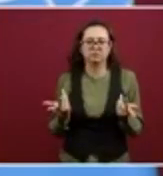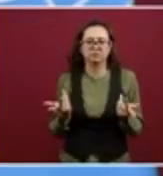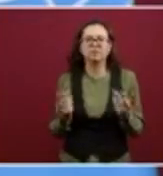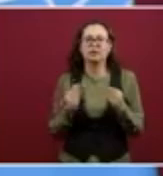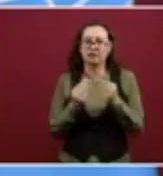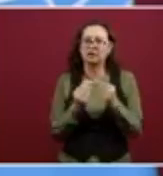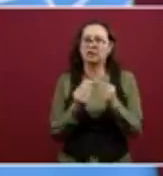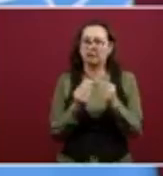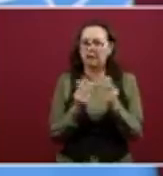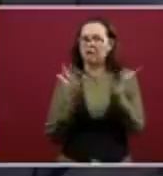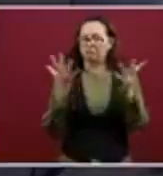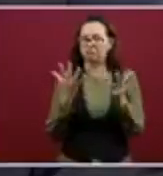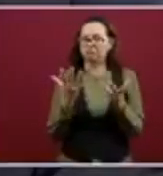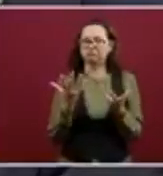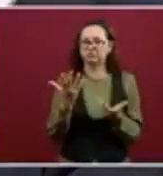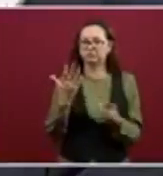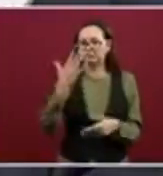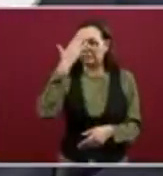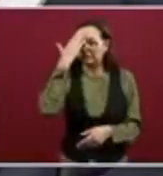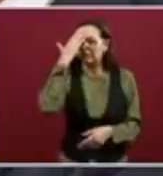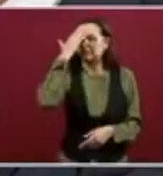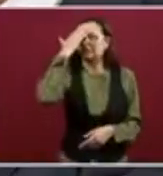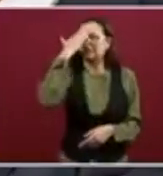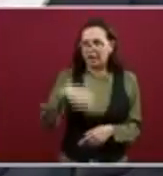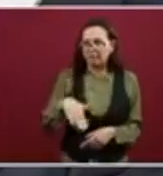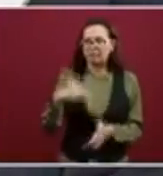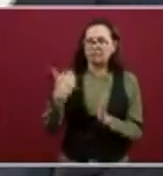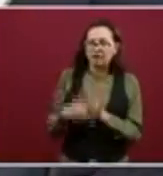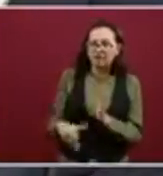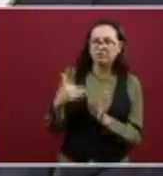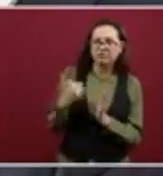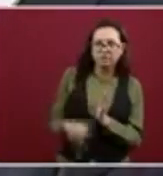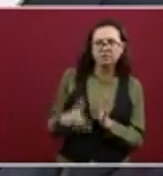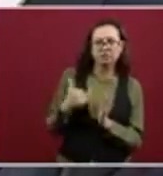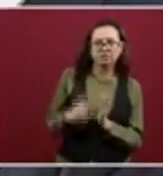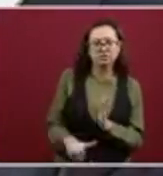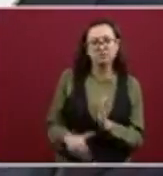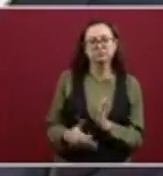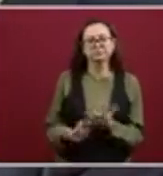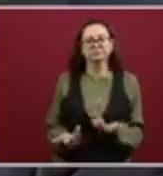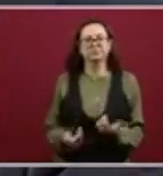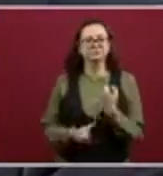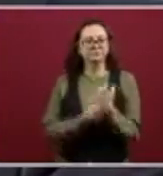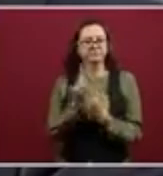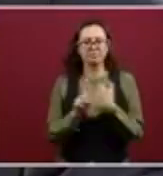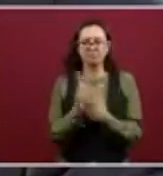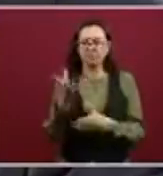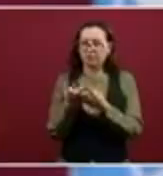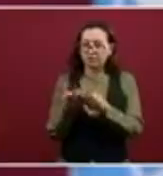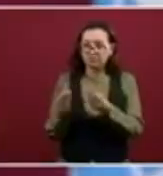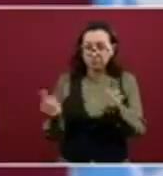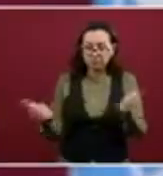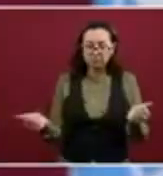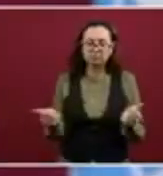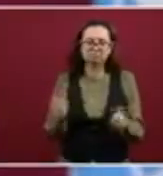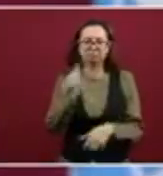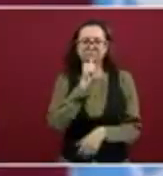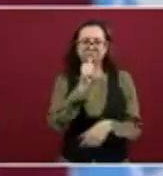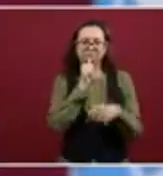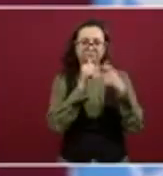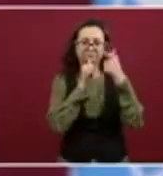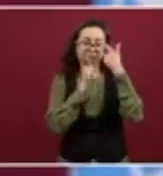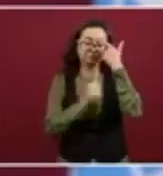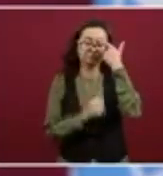sabe eso, de que no se ha podido resolver el problema de la inseguridad,